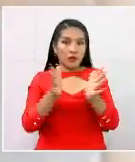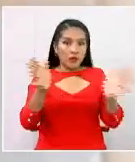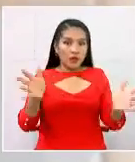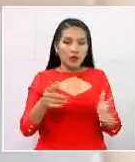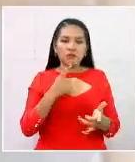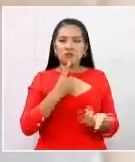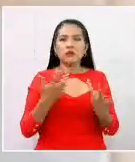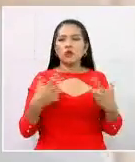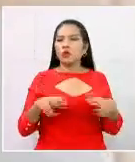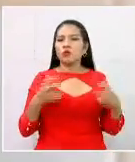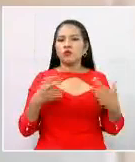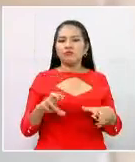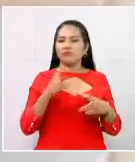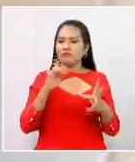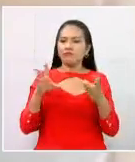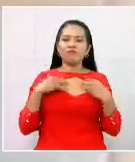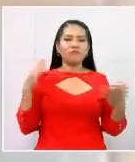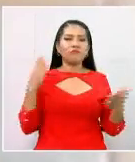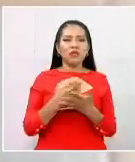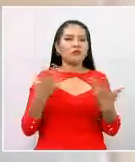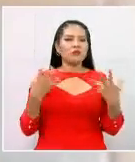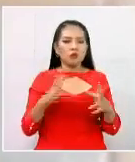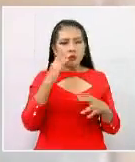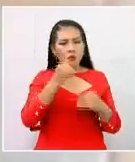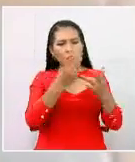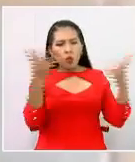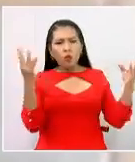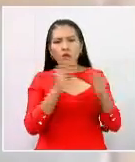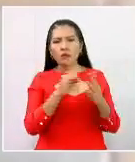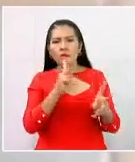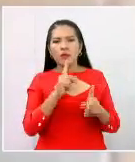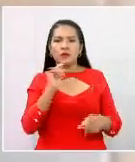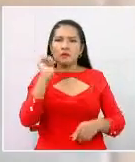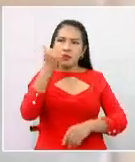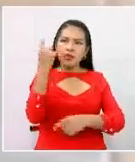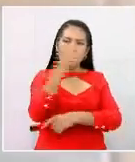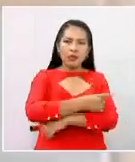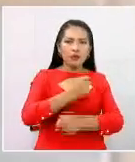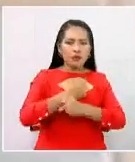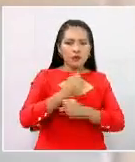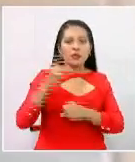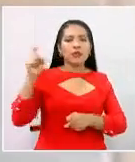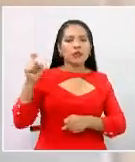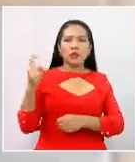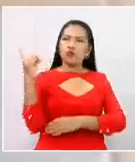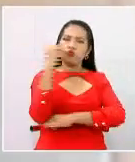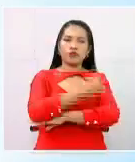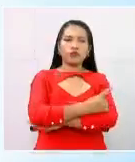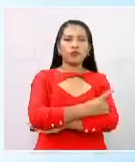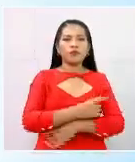a acatar, ¿no?, la población mayoritaria que se dedica a trabajar del día a día.